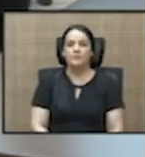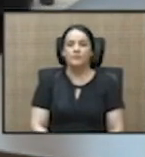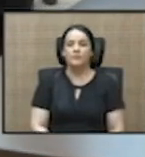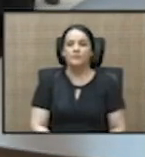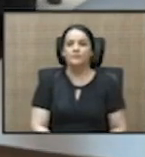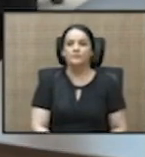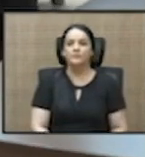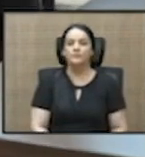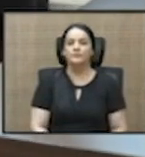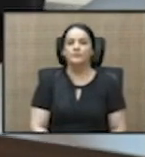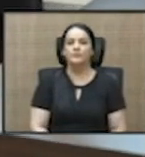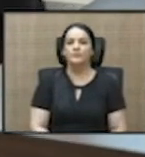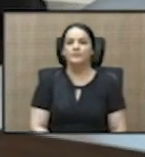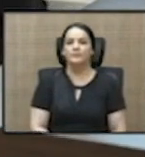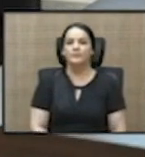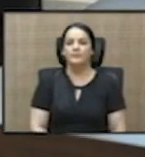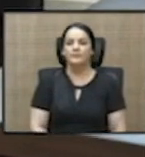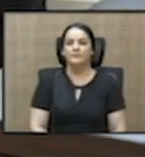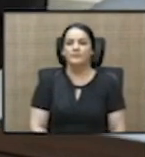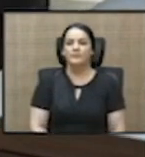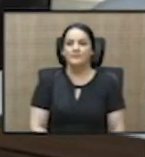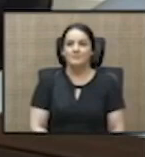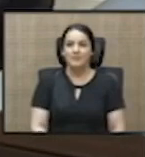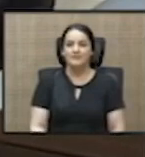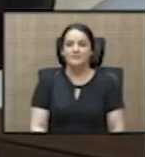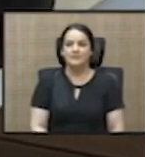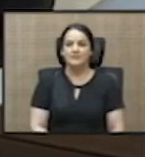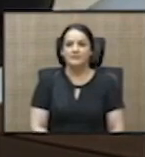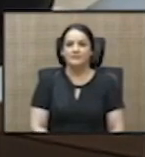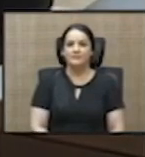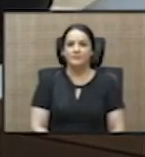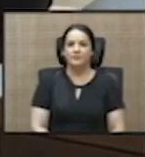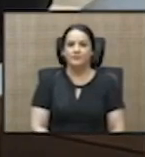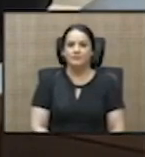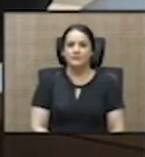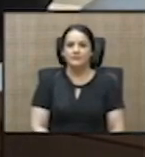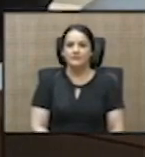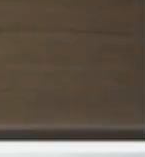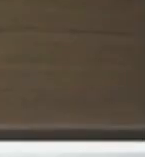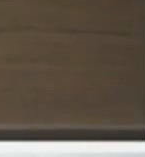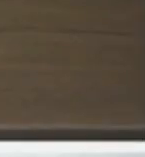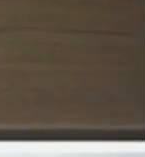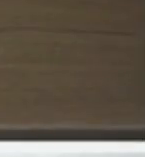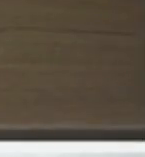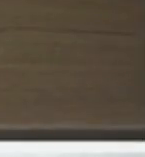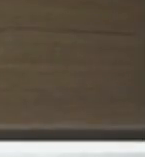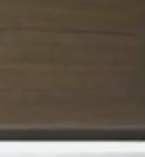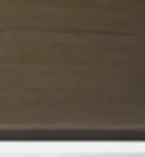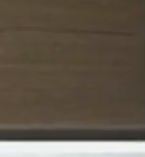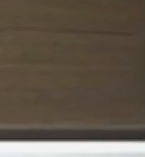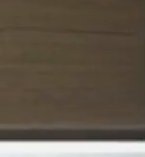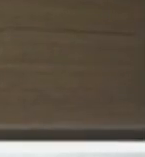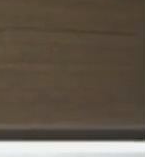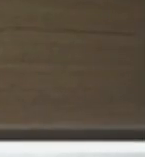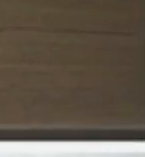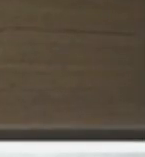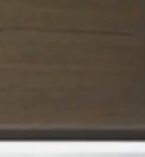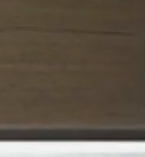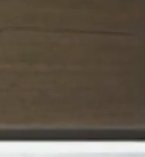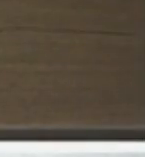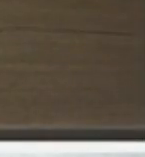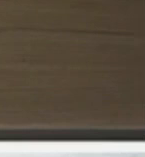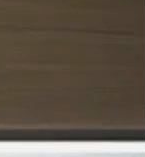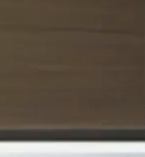tema de reforzar equipamiento y tal vez un poco de infraestructura. Tampoco así realmente lo hizo en temas,